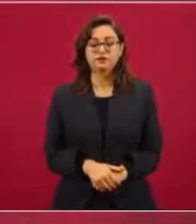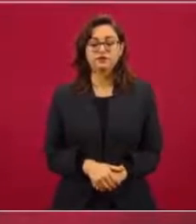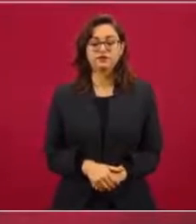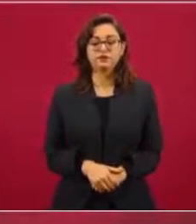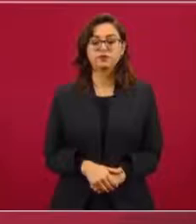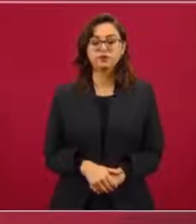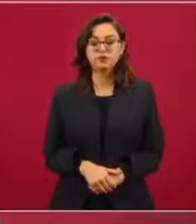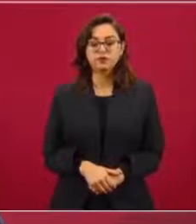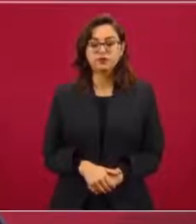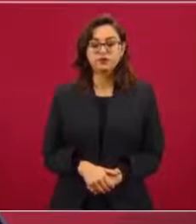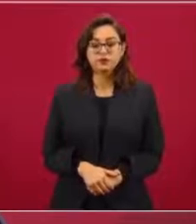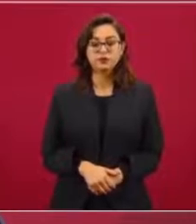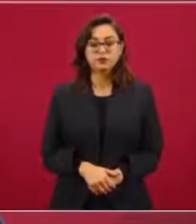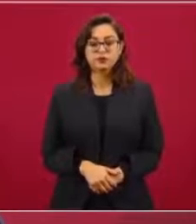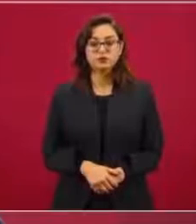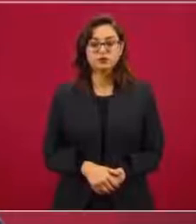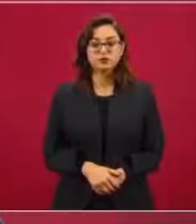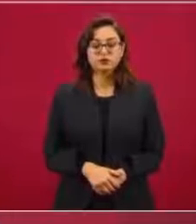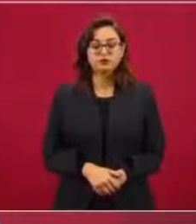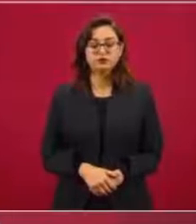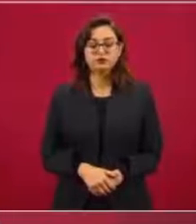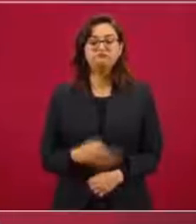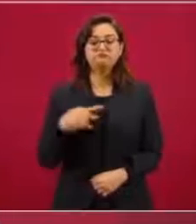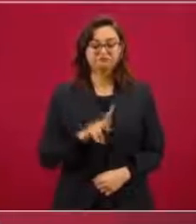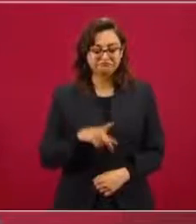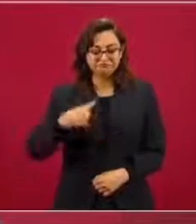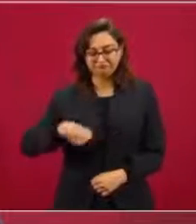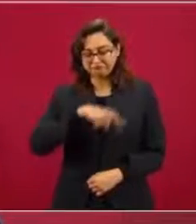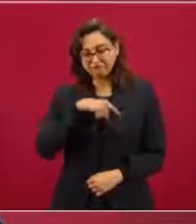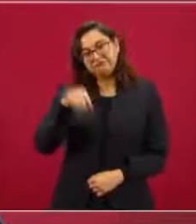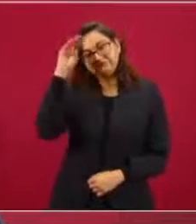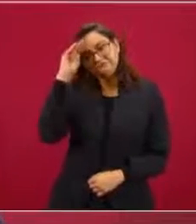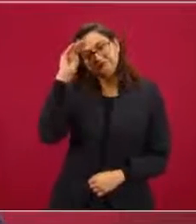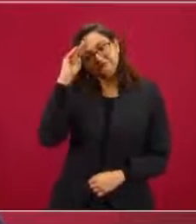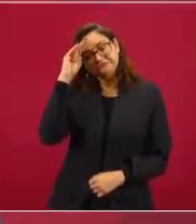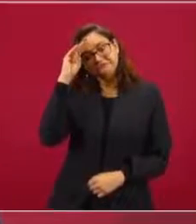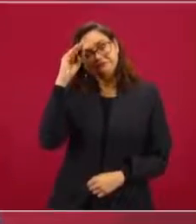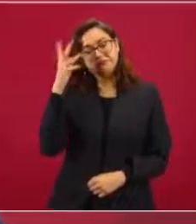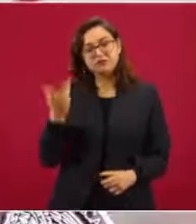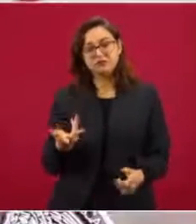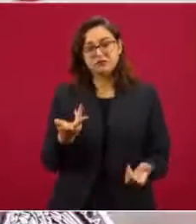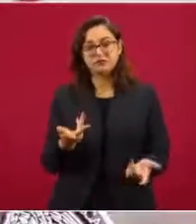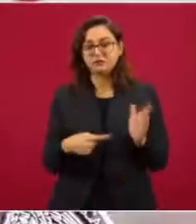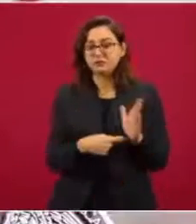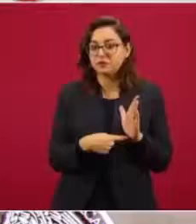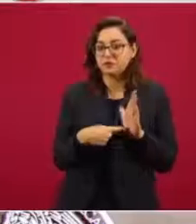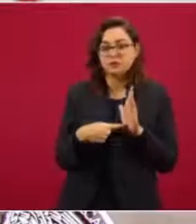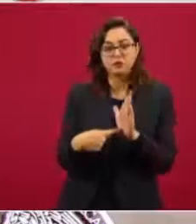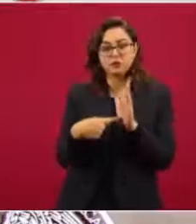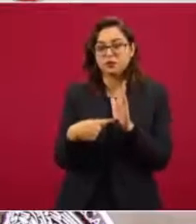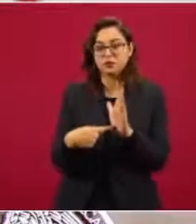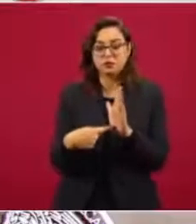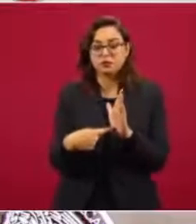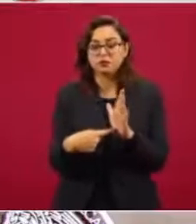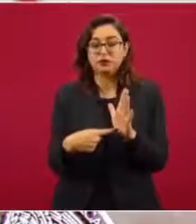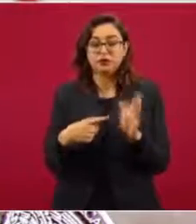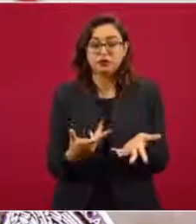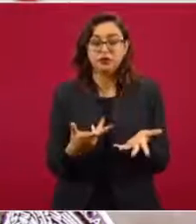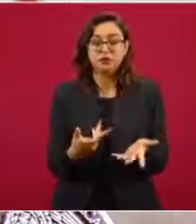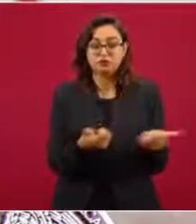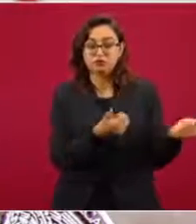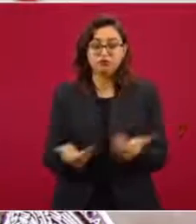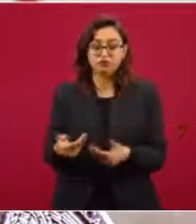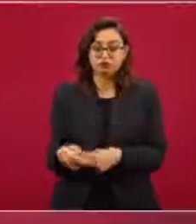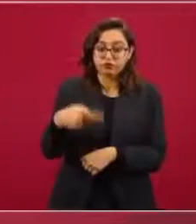Consideramos que la exhibición como algo mínimo, elemental, de las piezas en los lugares de